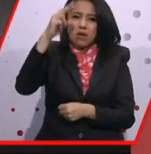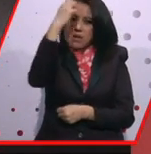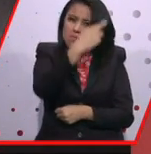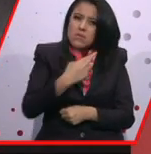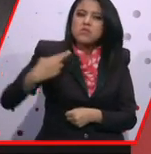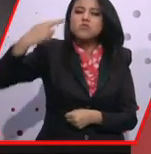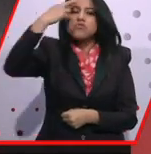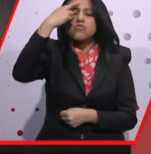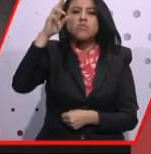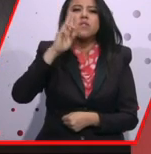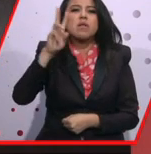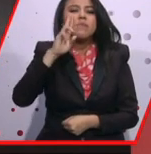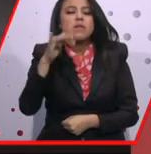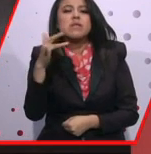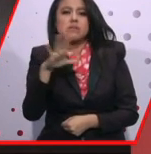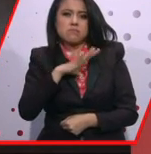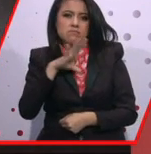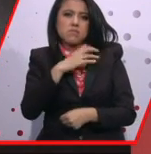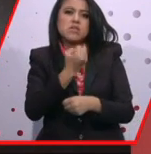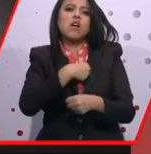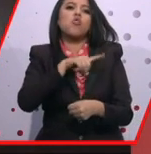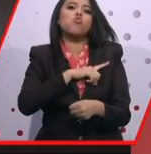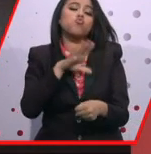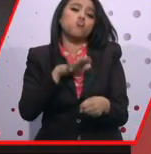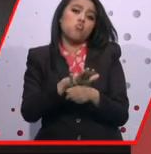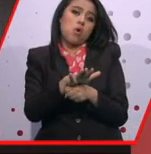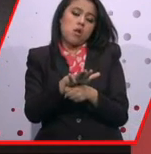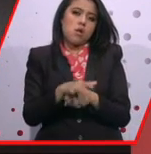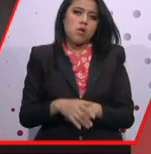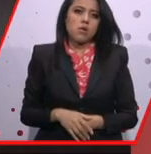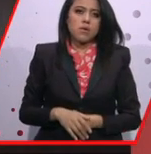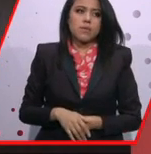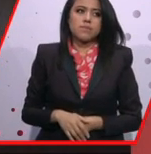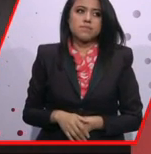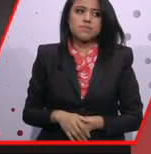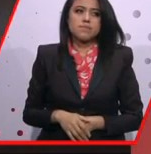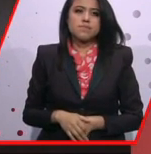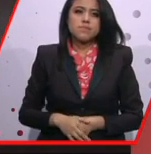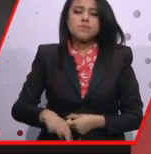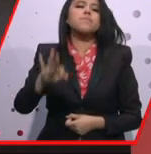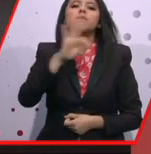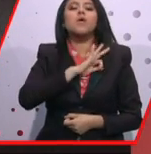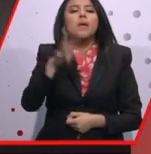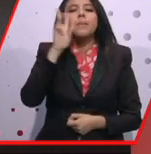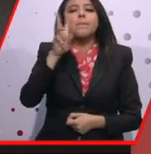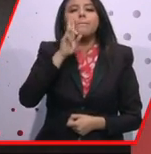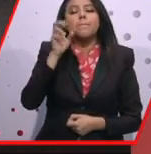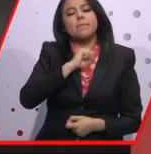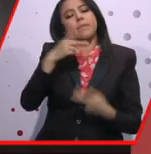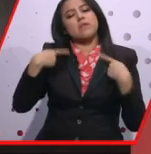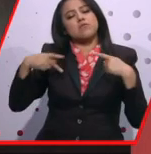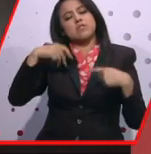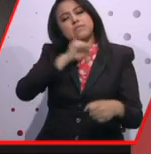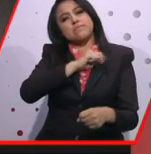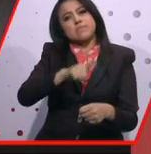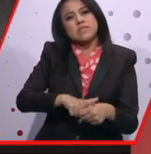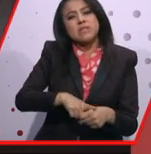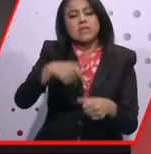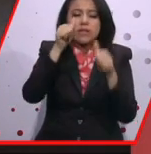para determinar su estado de salud. Claro, a través de un especialista, pero desgraciadamente,